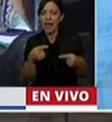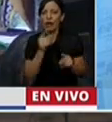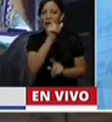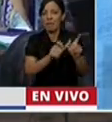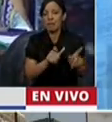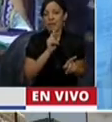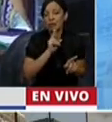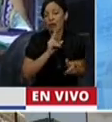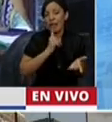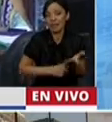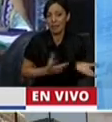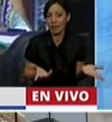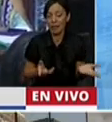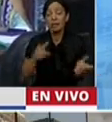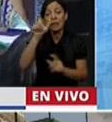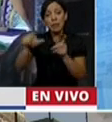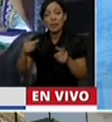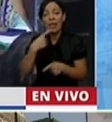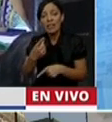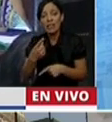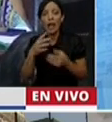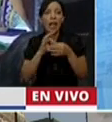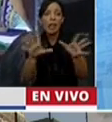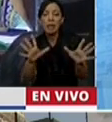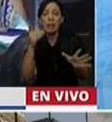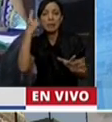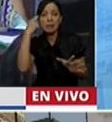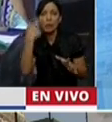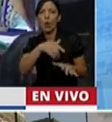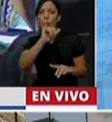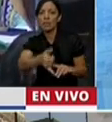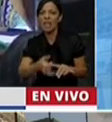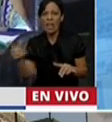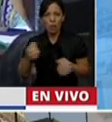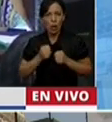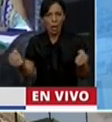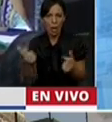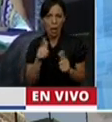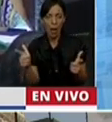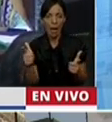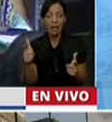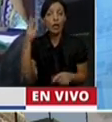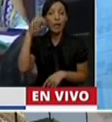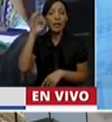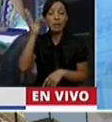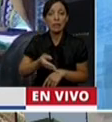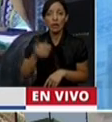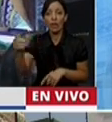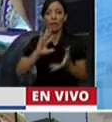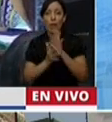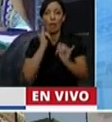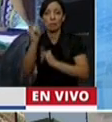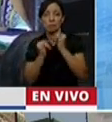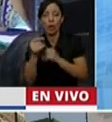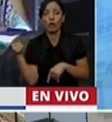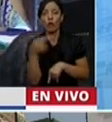persona que va a una farmacia y gasta una cantidad importante de dinero y comprado medicamentos que la que no puede hacerlo porque no sabemos porque no tiene dinero